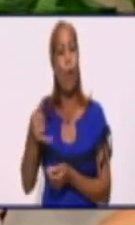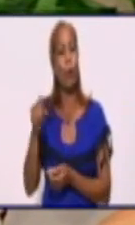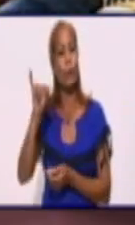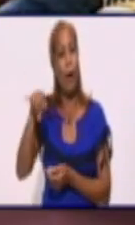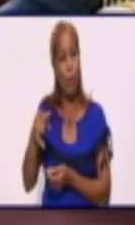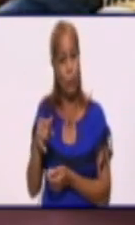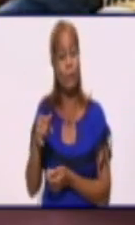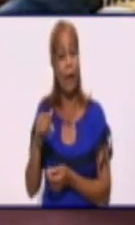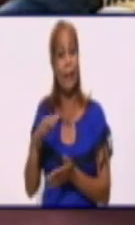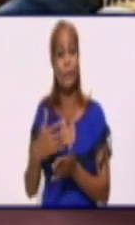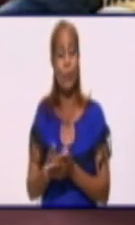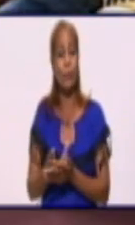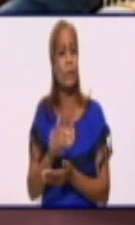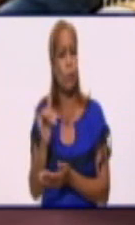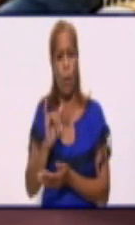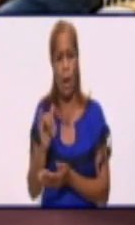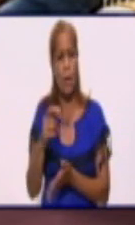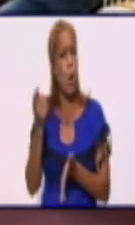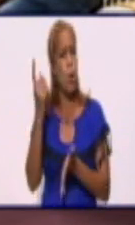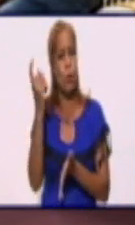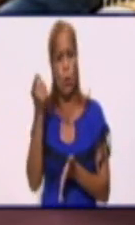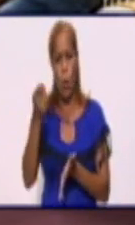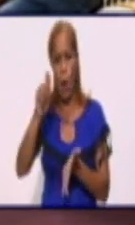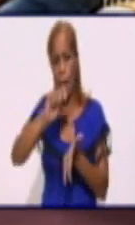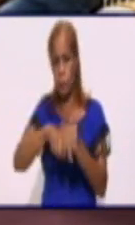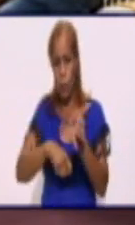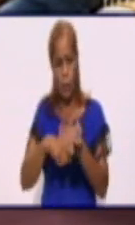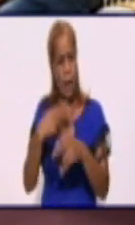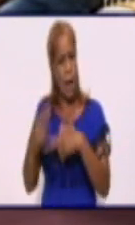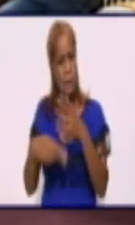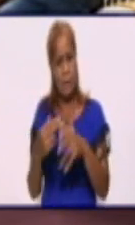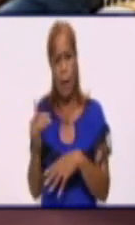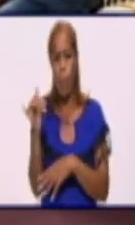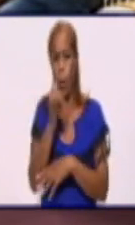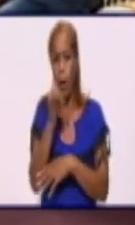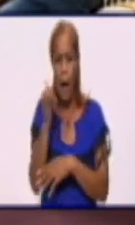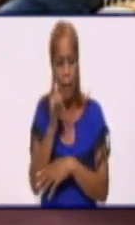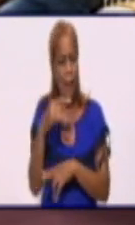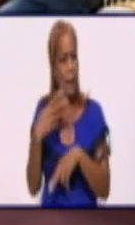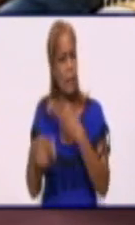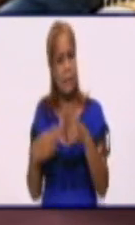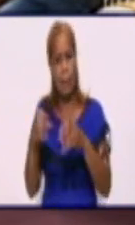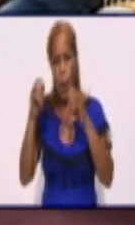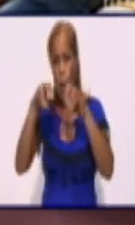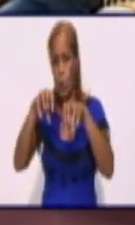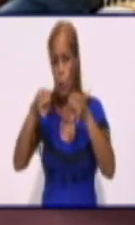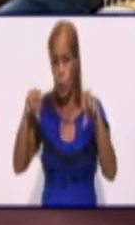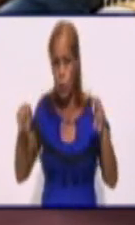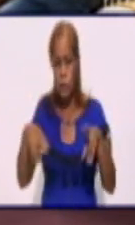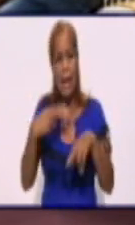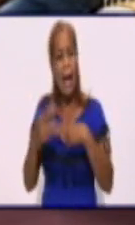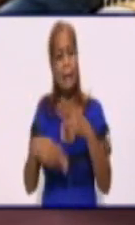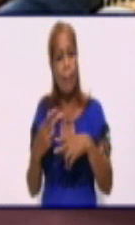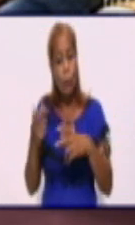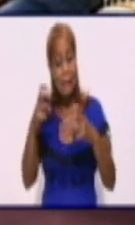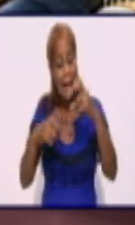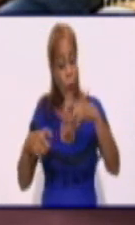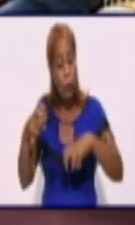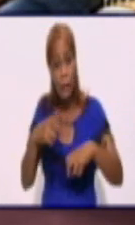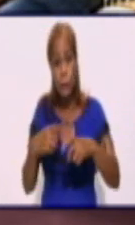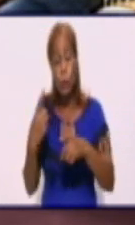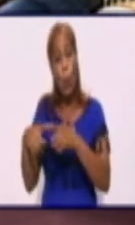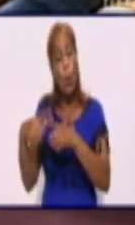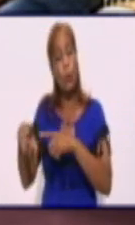bueno, los actores estamos capacitando también, hacemos cámara, hacemos las luces, estamos haciendo un descubrimiento. Bueno. Y algo para resaltar,